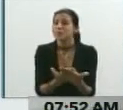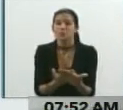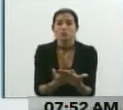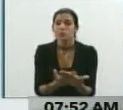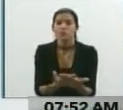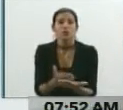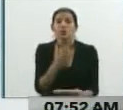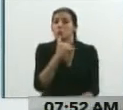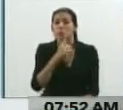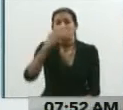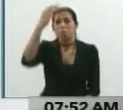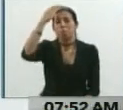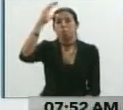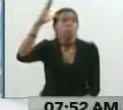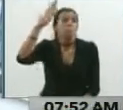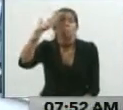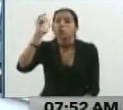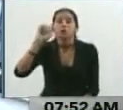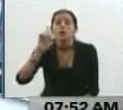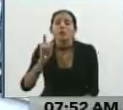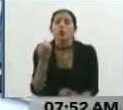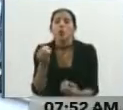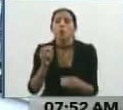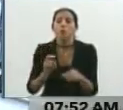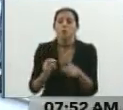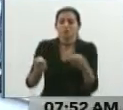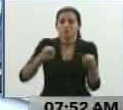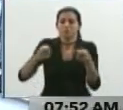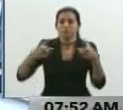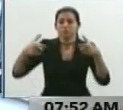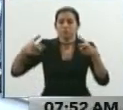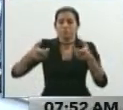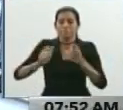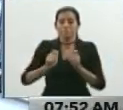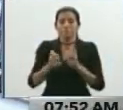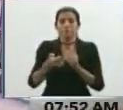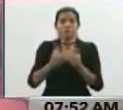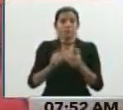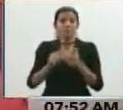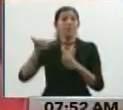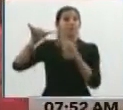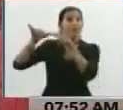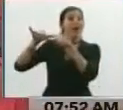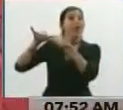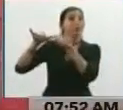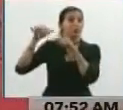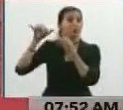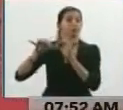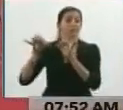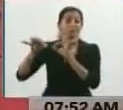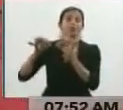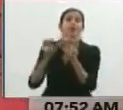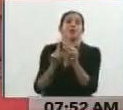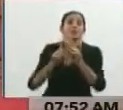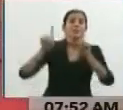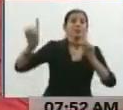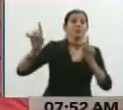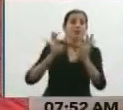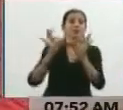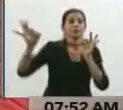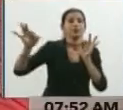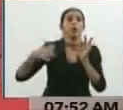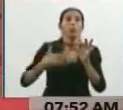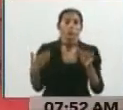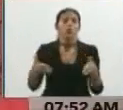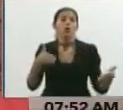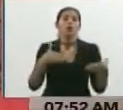no tienes el conocimiento de cómo operar esa aeronave porque tenemos que recordar que es una aeronave pilotada a distancia puede ocasionar un